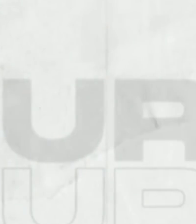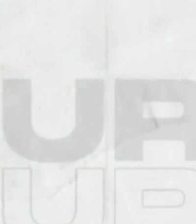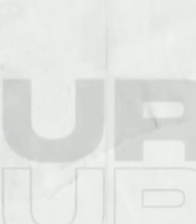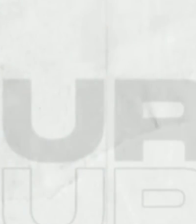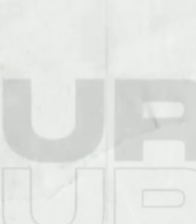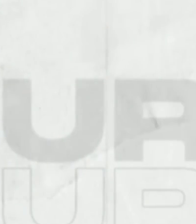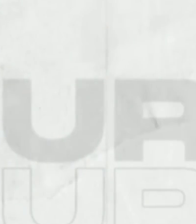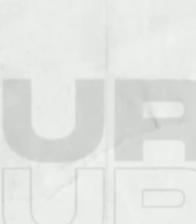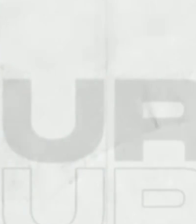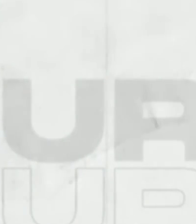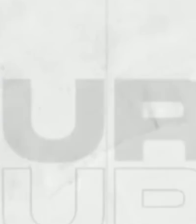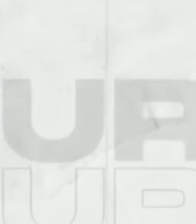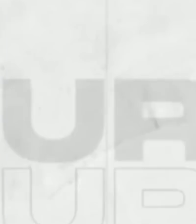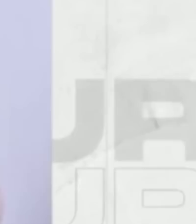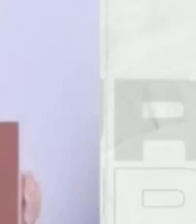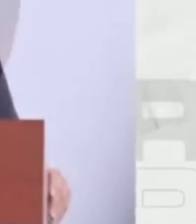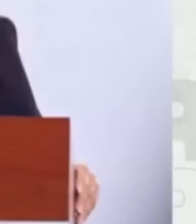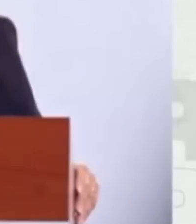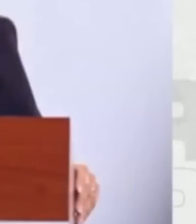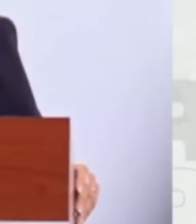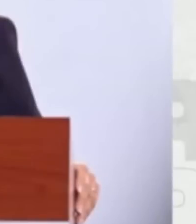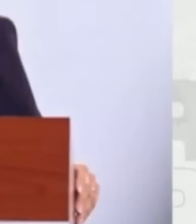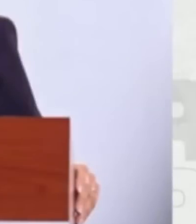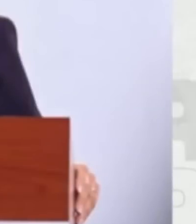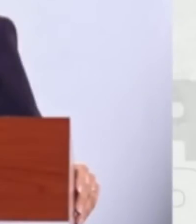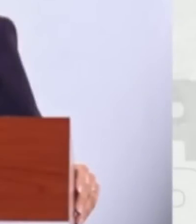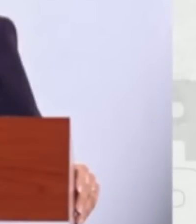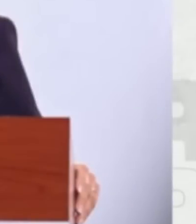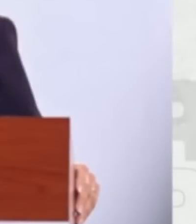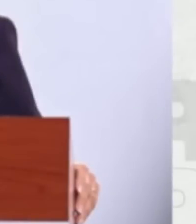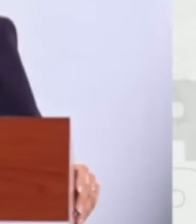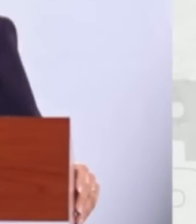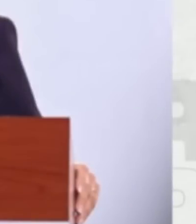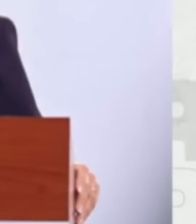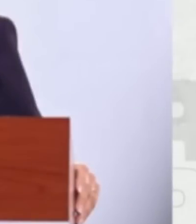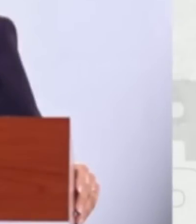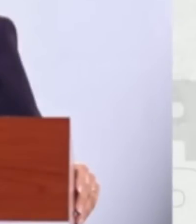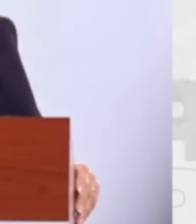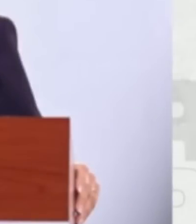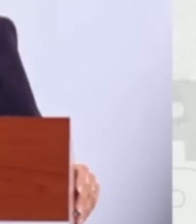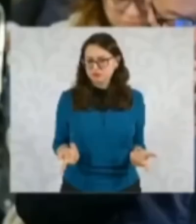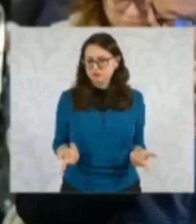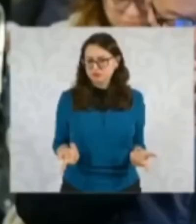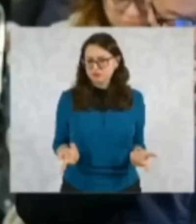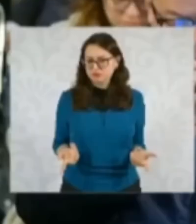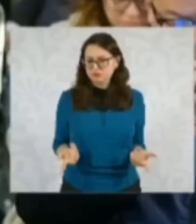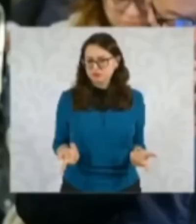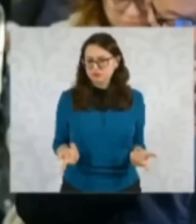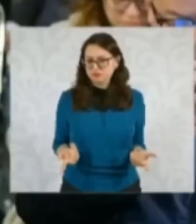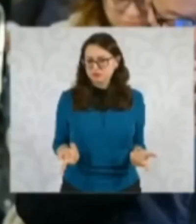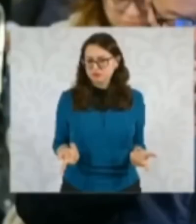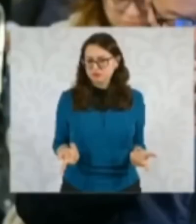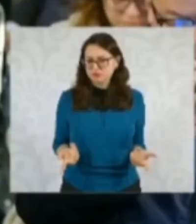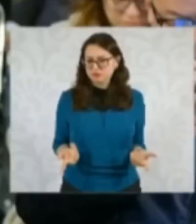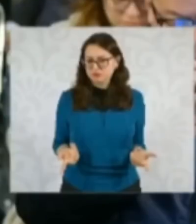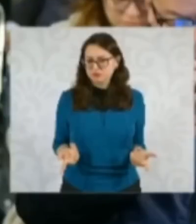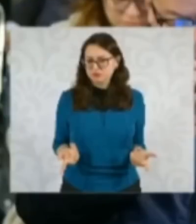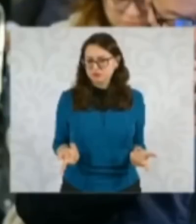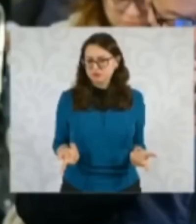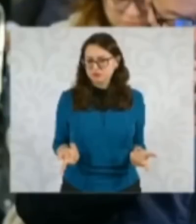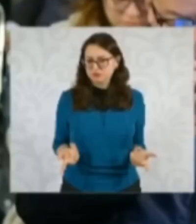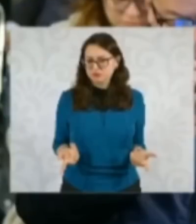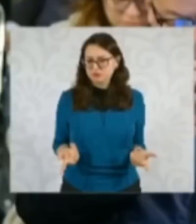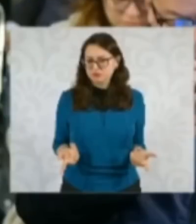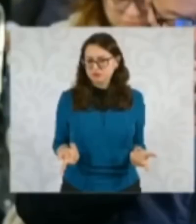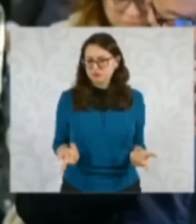Reinaidé aprovecha en lo que de verdad, con lo que verdaderamente se exhibe como agente de choque en las